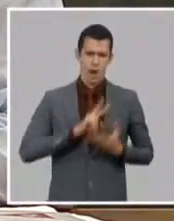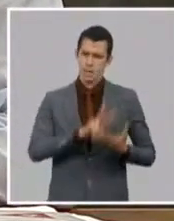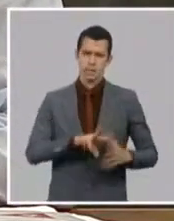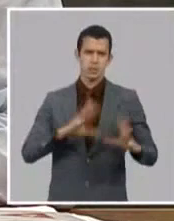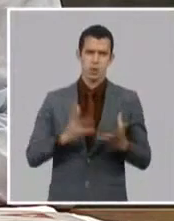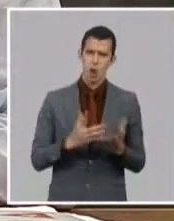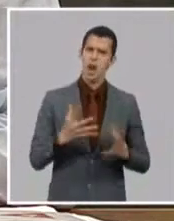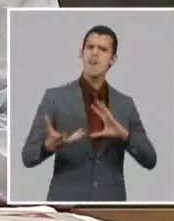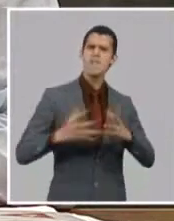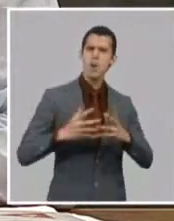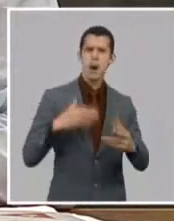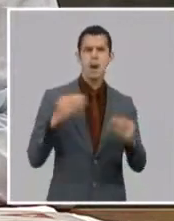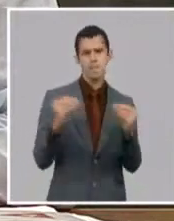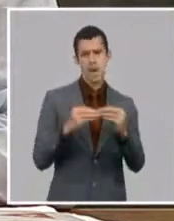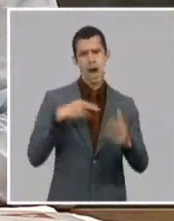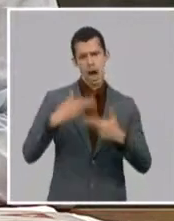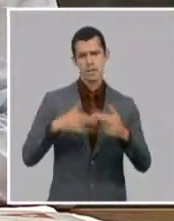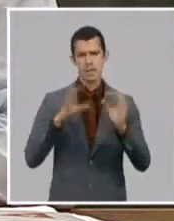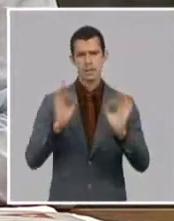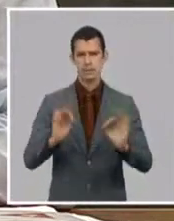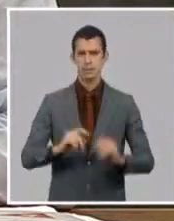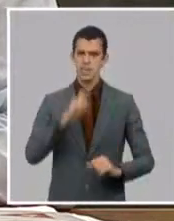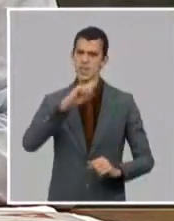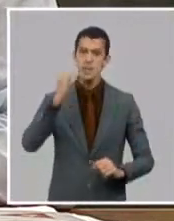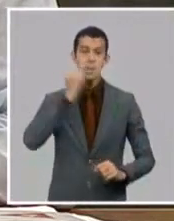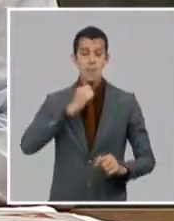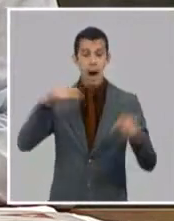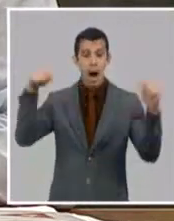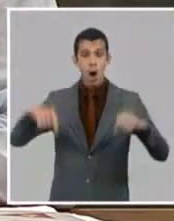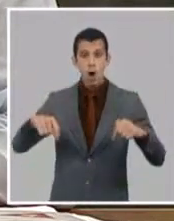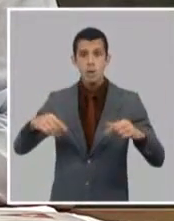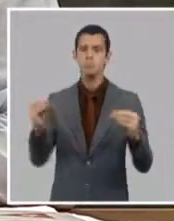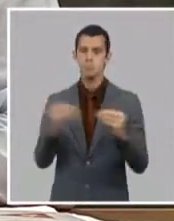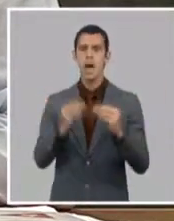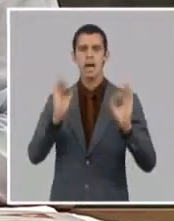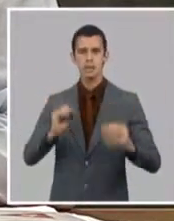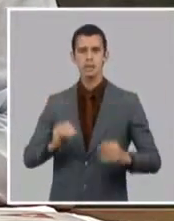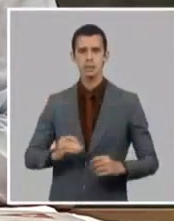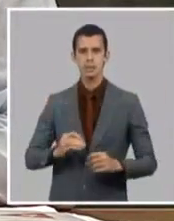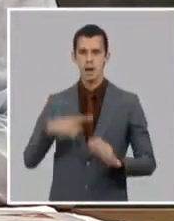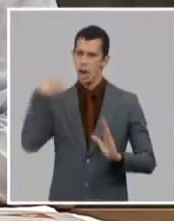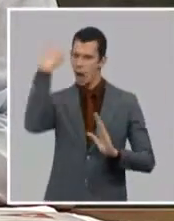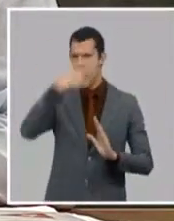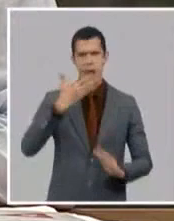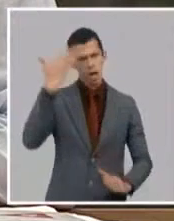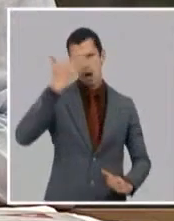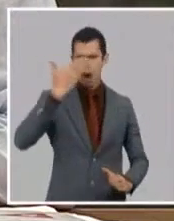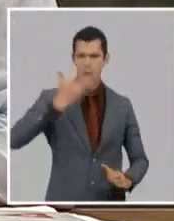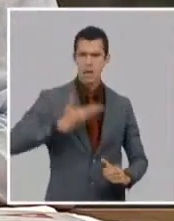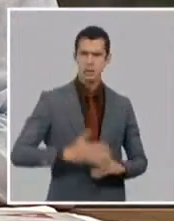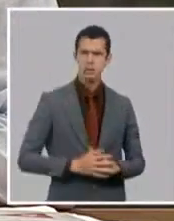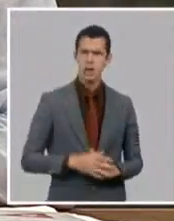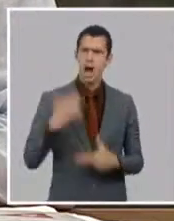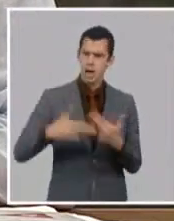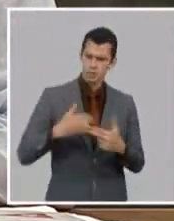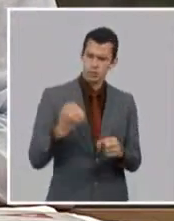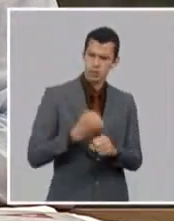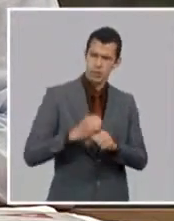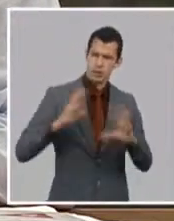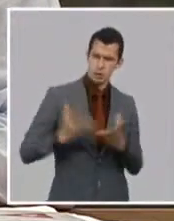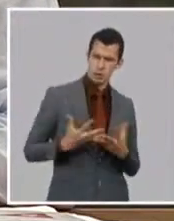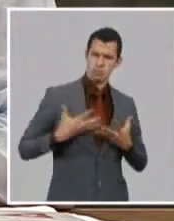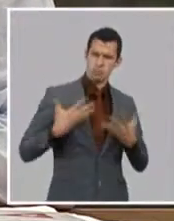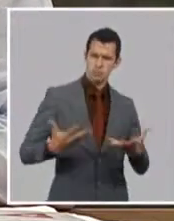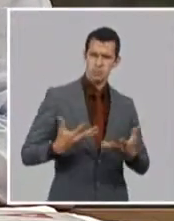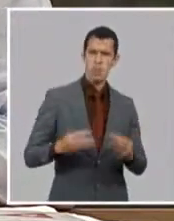mucho coraje. Los tiempos difíciles son la mejor medida de cada cual, del carácter de cada cual, del coraje y el valor de cada cual, de la conciencia